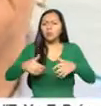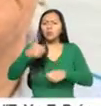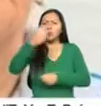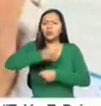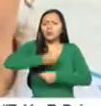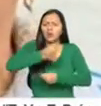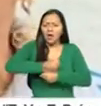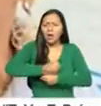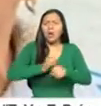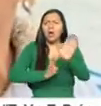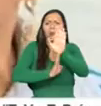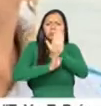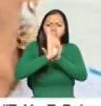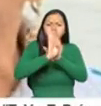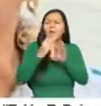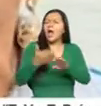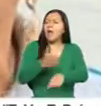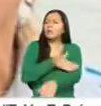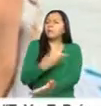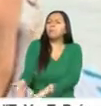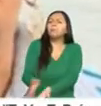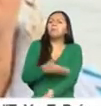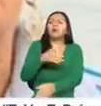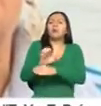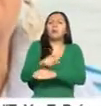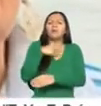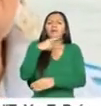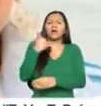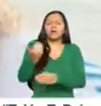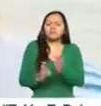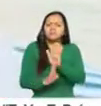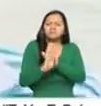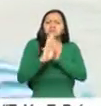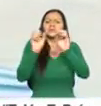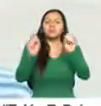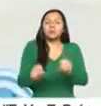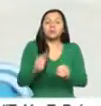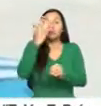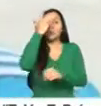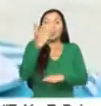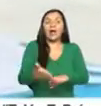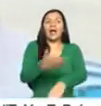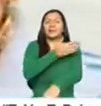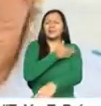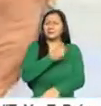nos ha sacado de la nada que estábamos. ¿Por